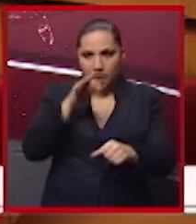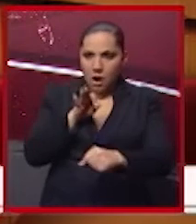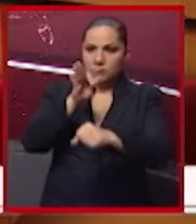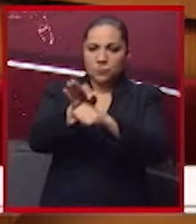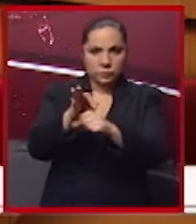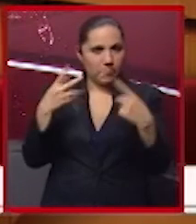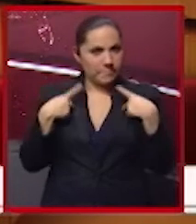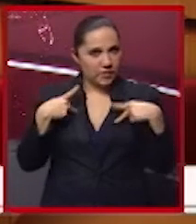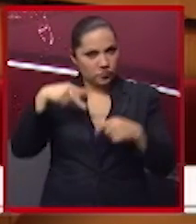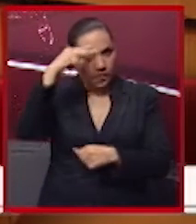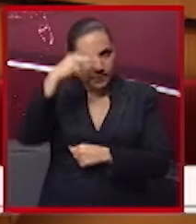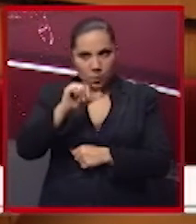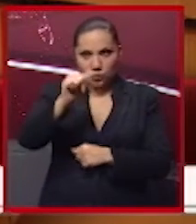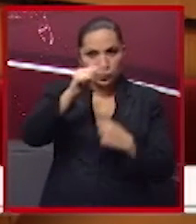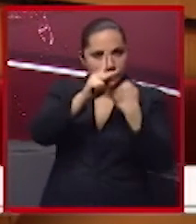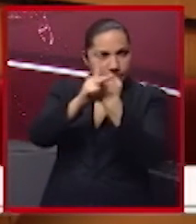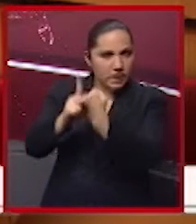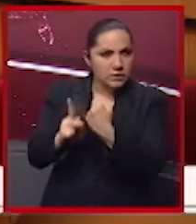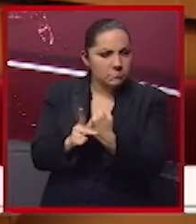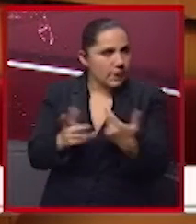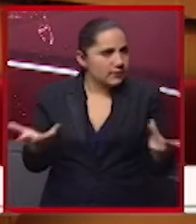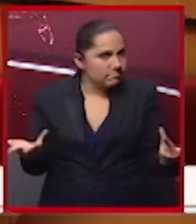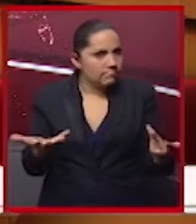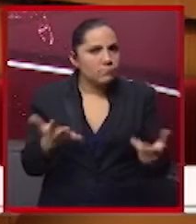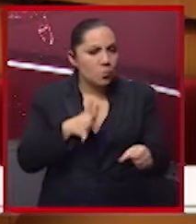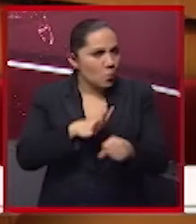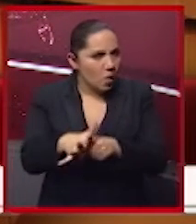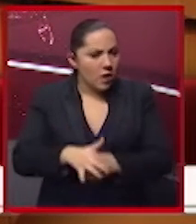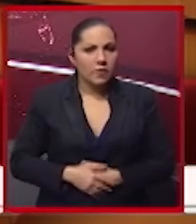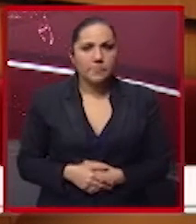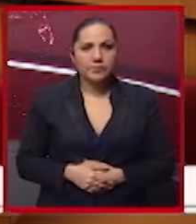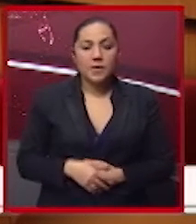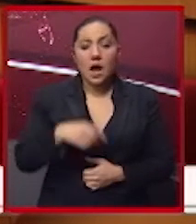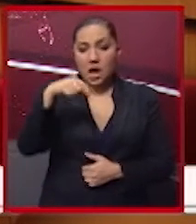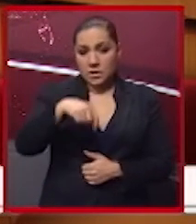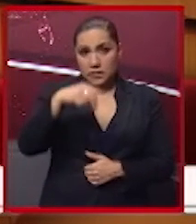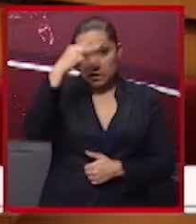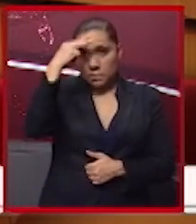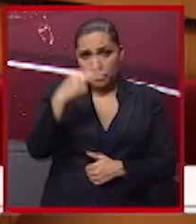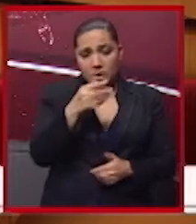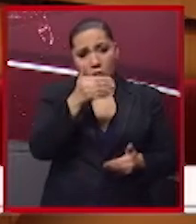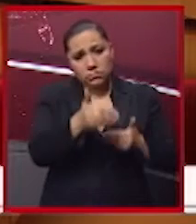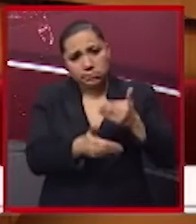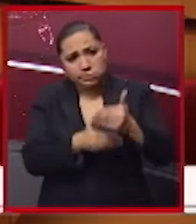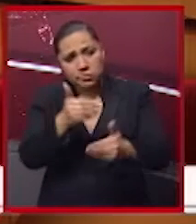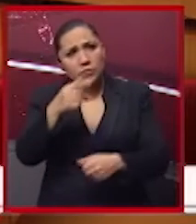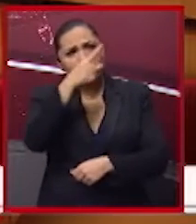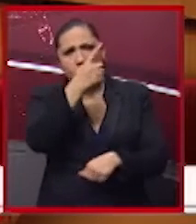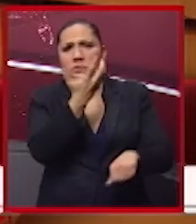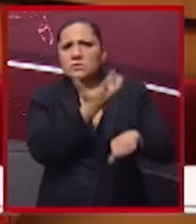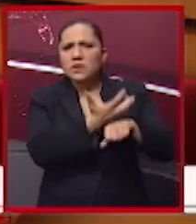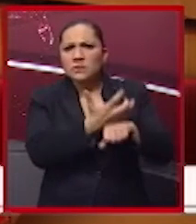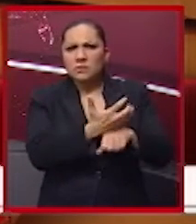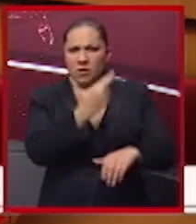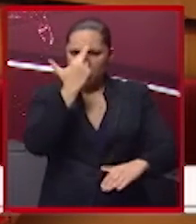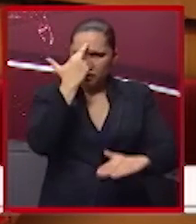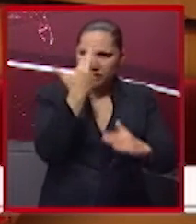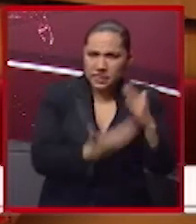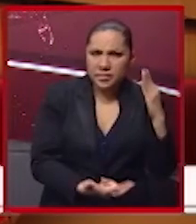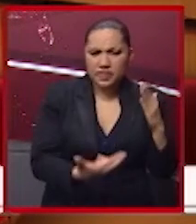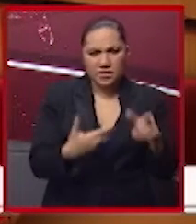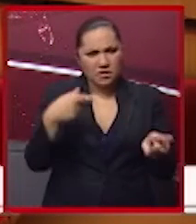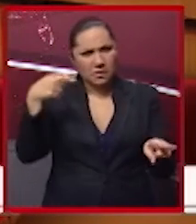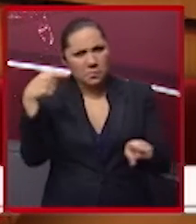¿Hasta cuándo nuestro país va a permitir que las políticas de Estados Unidos continúen